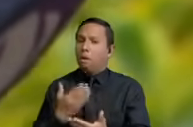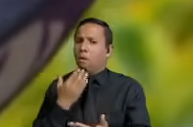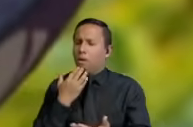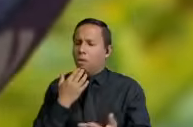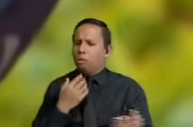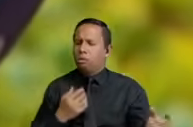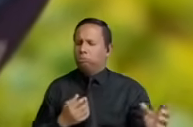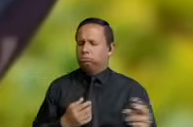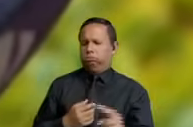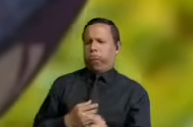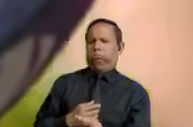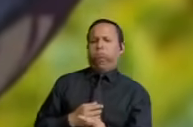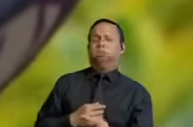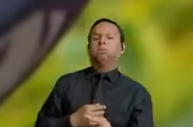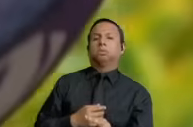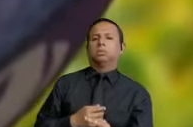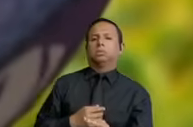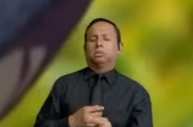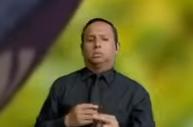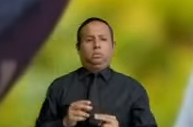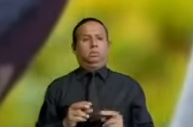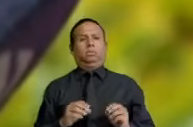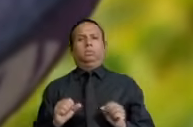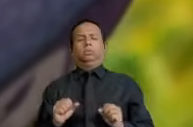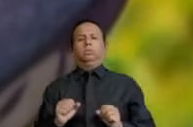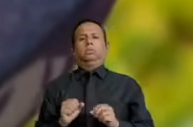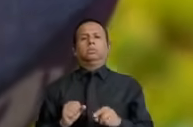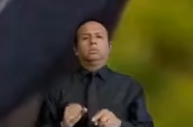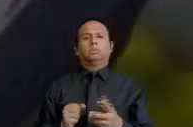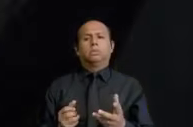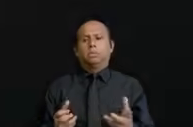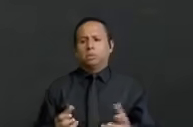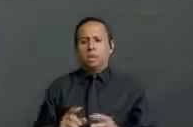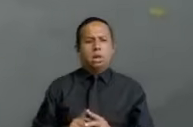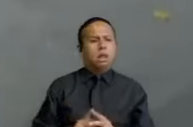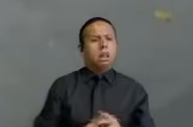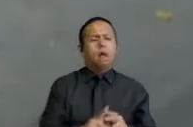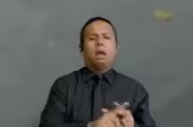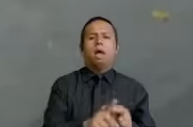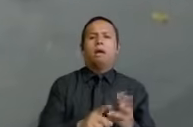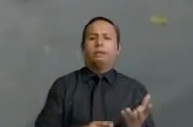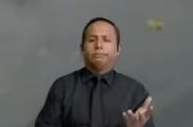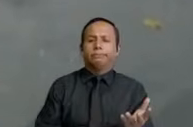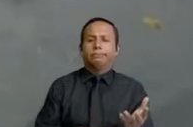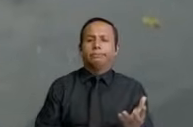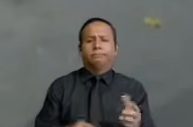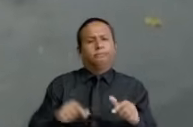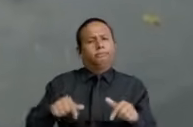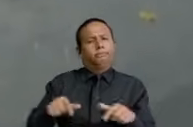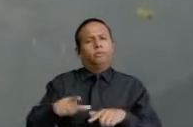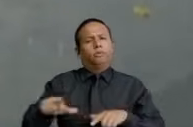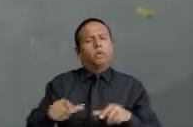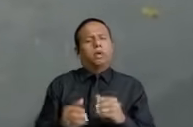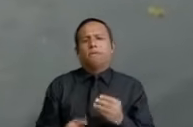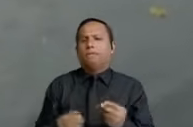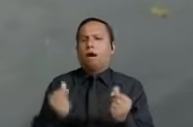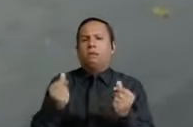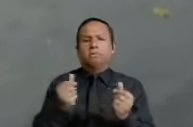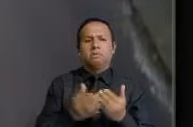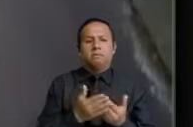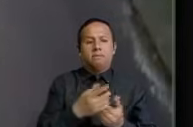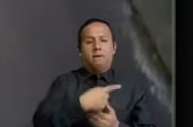que tiraron y ya cuando vi los chicos estaban ya yéndose para allá ese punto se ha convertido en la zona preferida para los